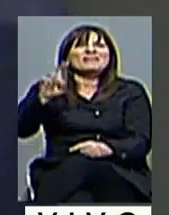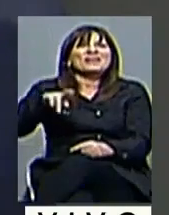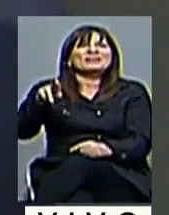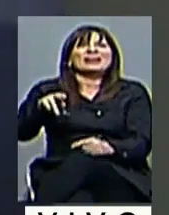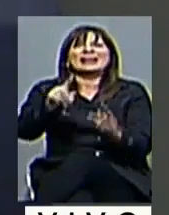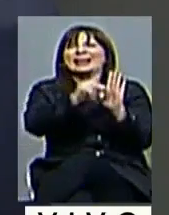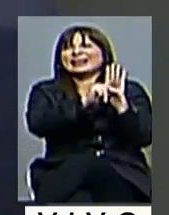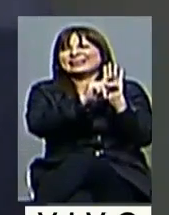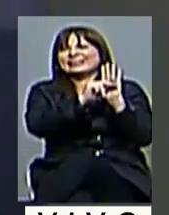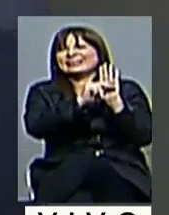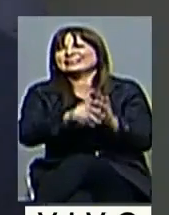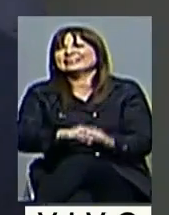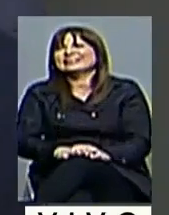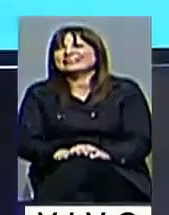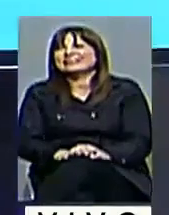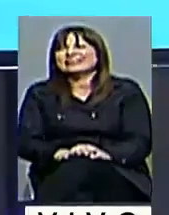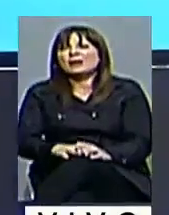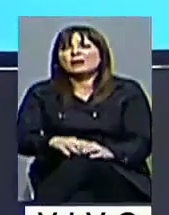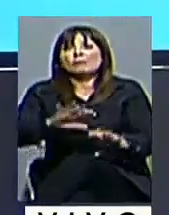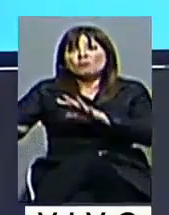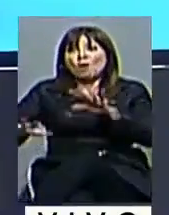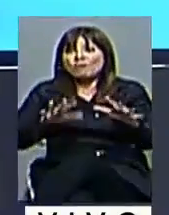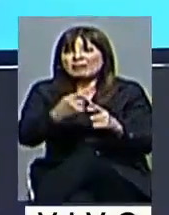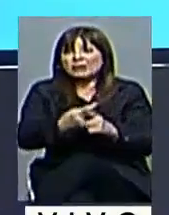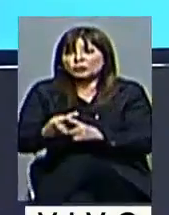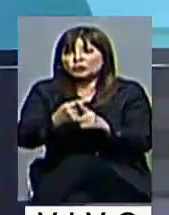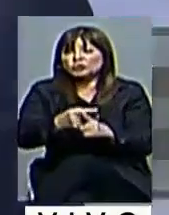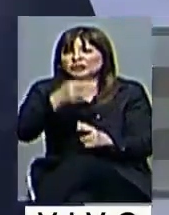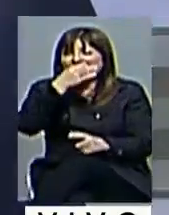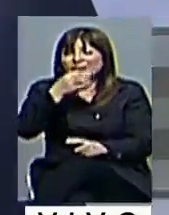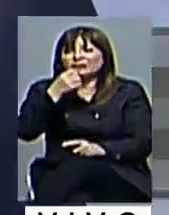Claro, retuitearlo, uno nomás. Los movimientos sociales, nos dice